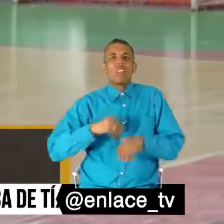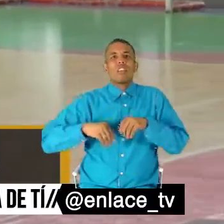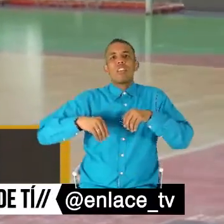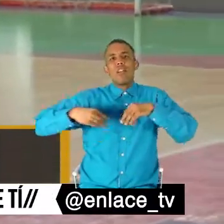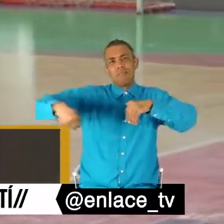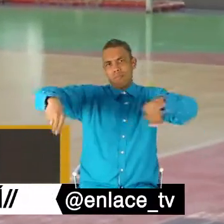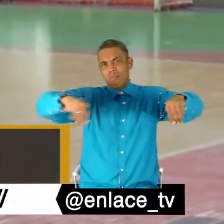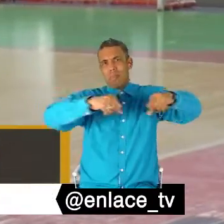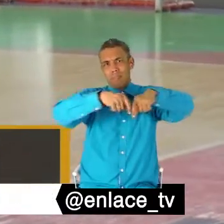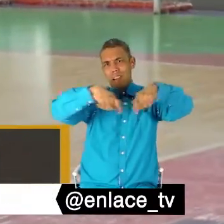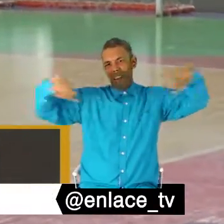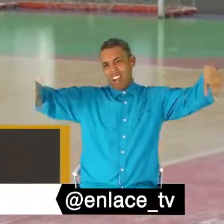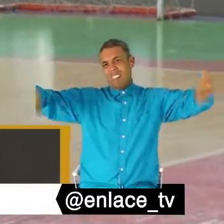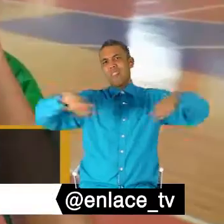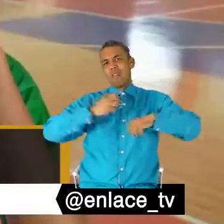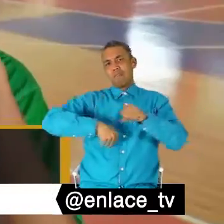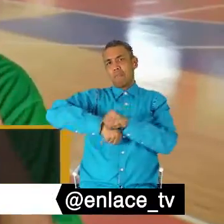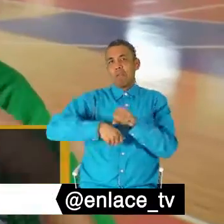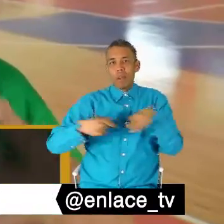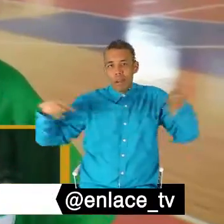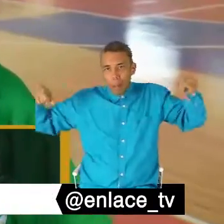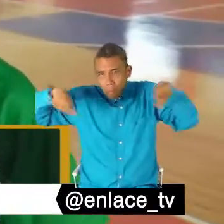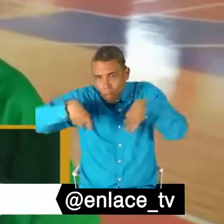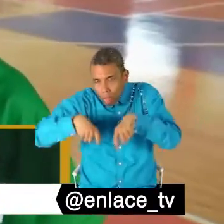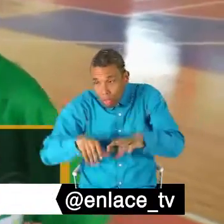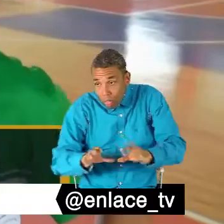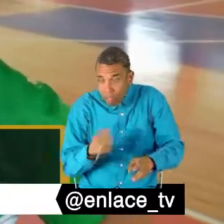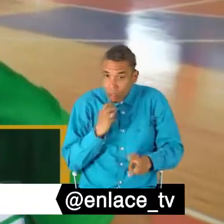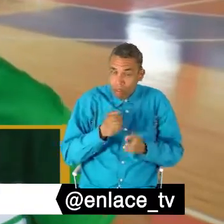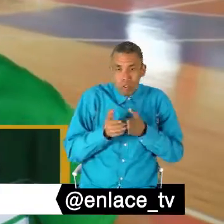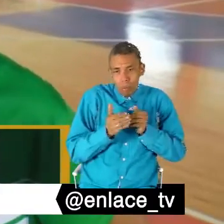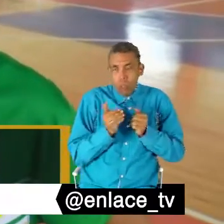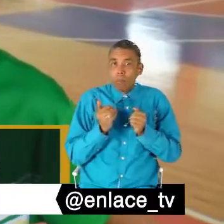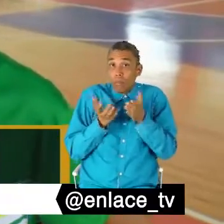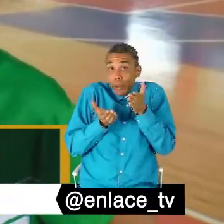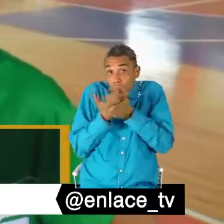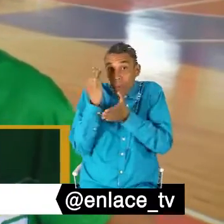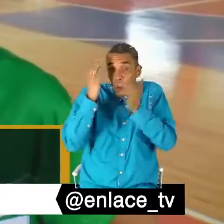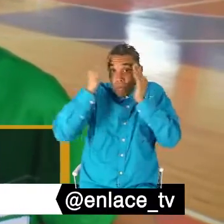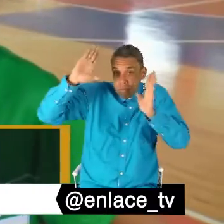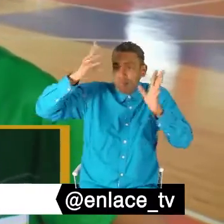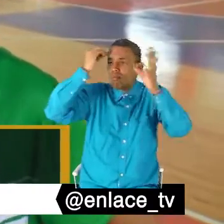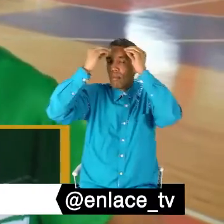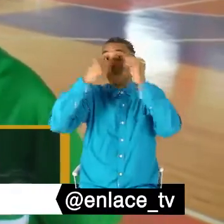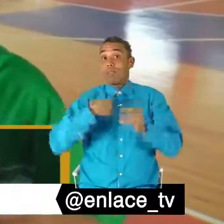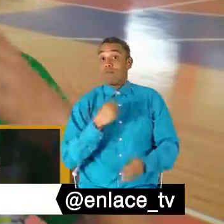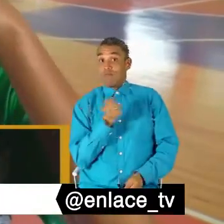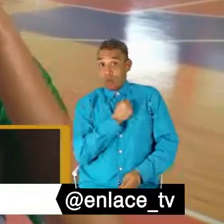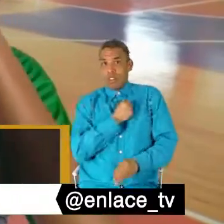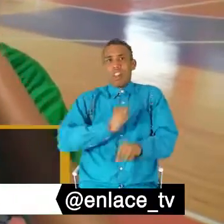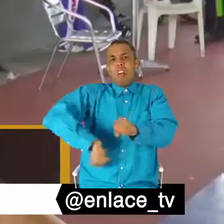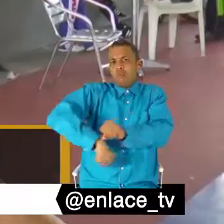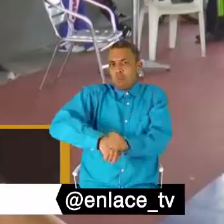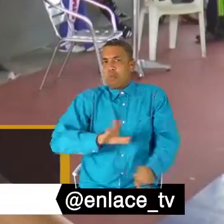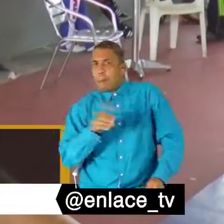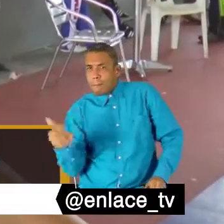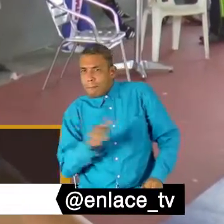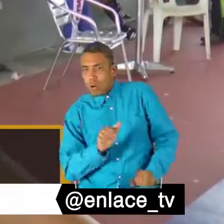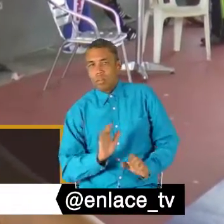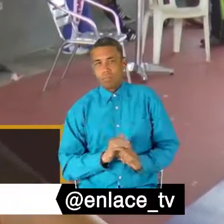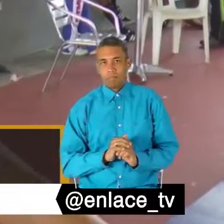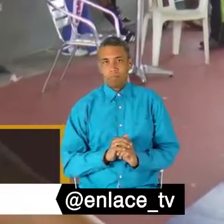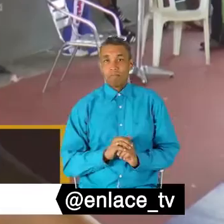esto? ¿Le gustó? Sí, porque me gusta aprender cosas nuevas, me gusta el fútbol, me sentí bien.